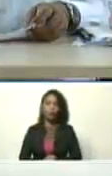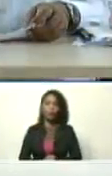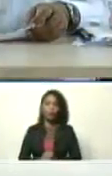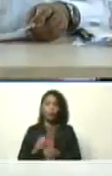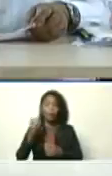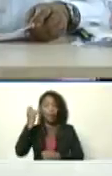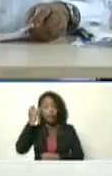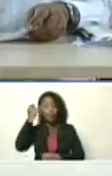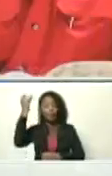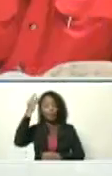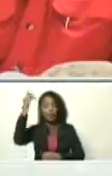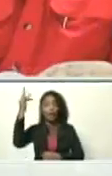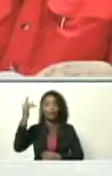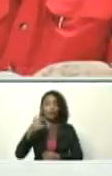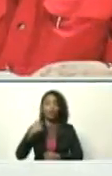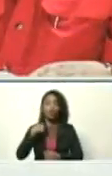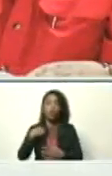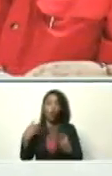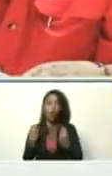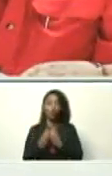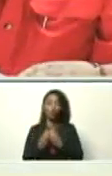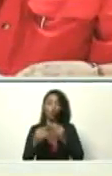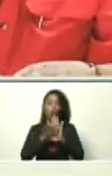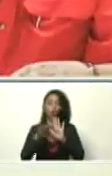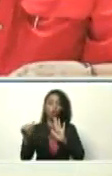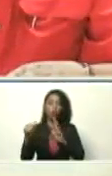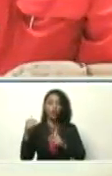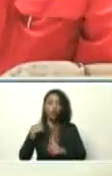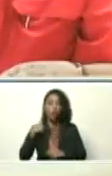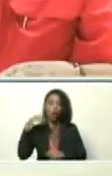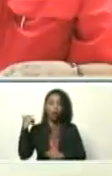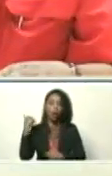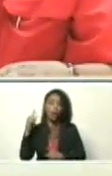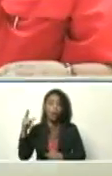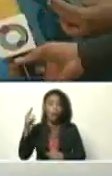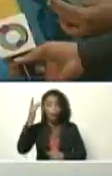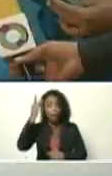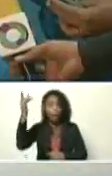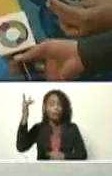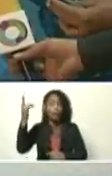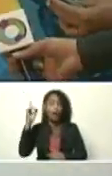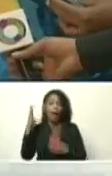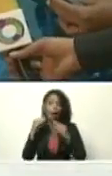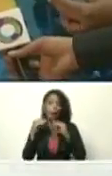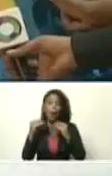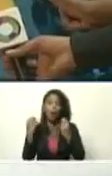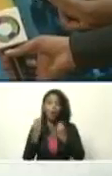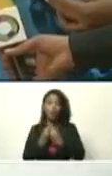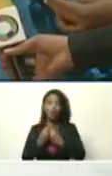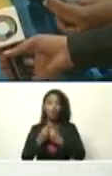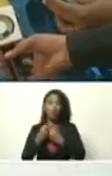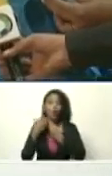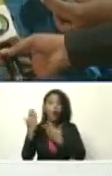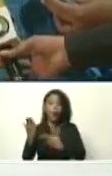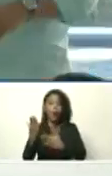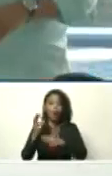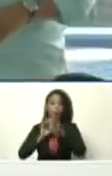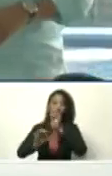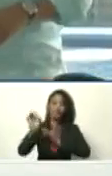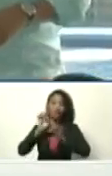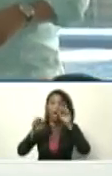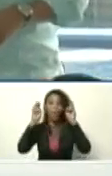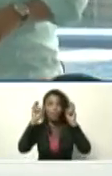Brillante Aristóbulo, yo fui constituyente junto con él. Y era brillante hablar con él, debatir con él, cuando nos explicaba